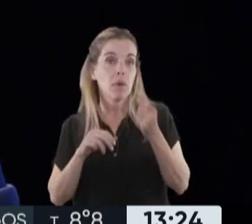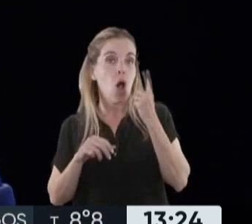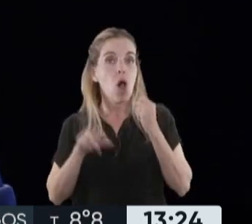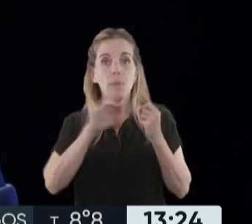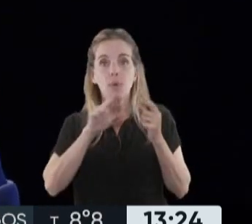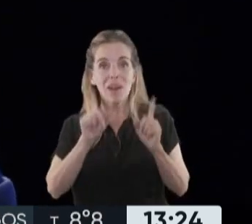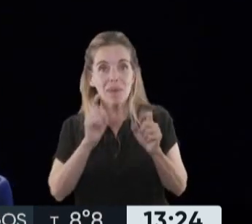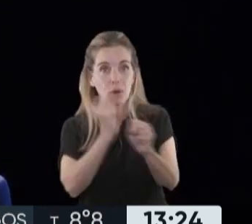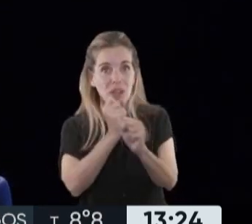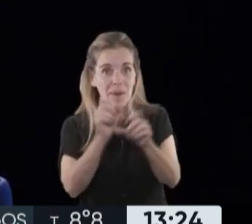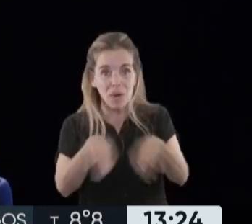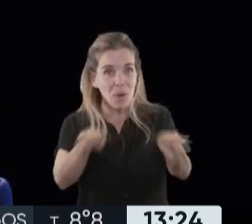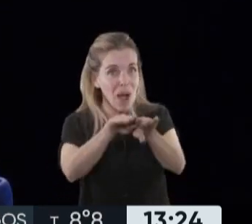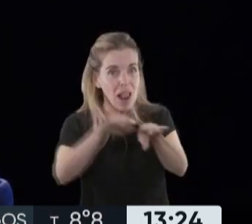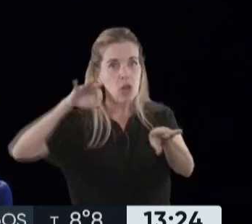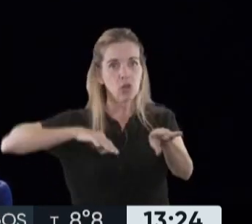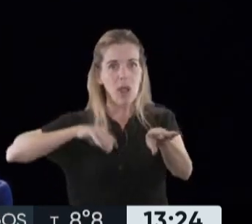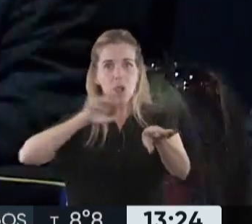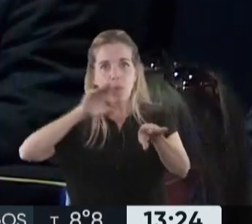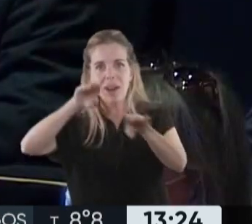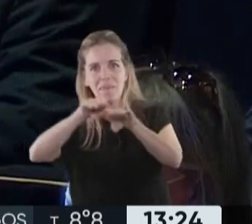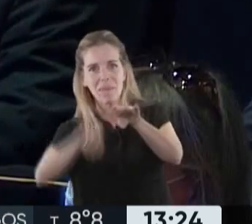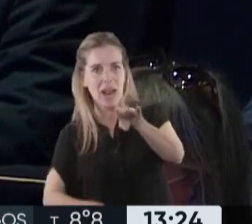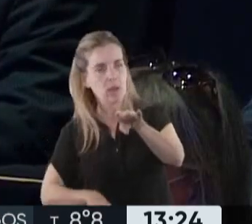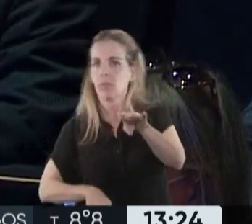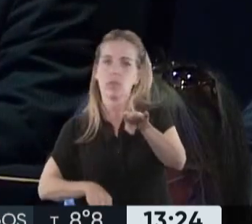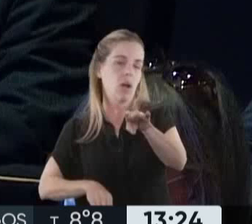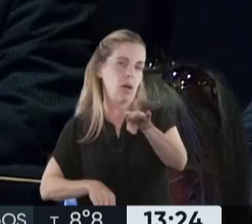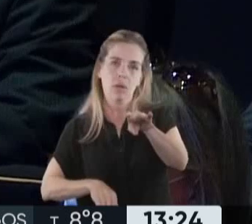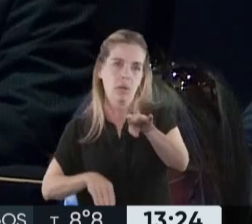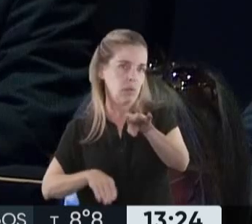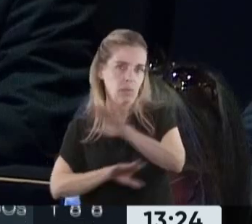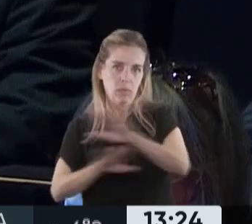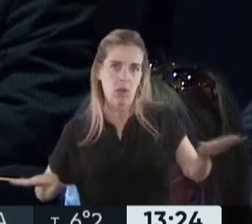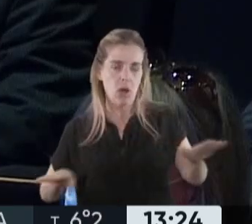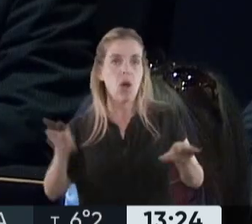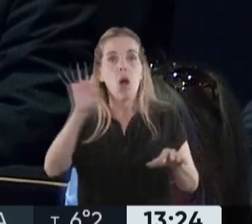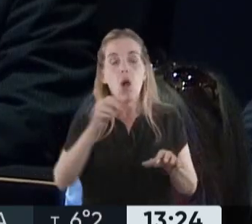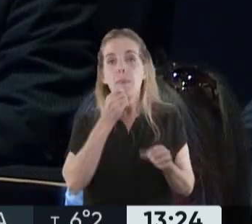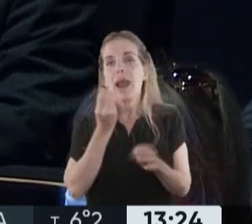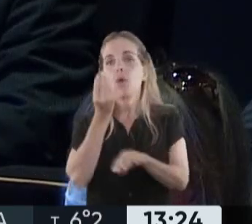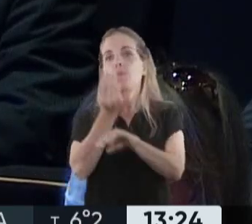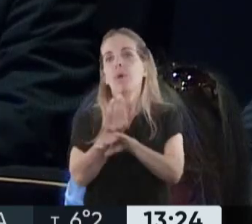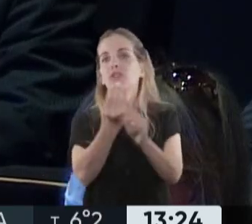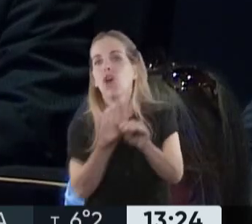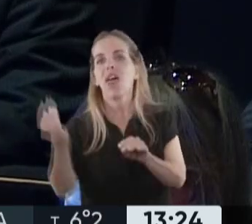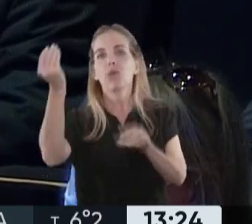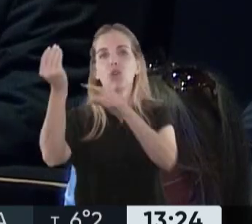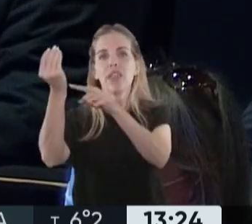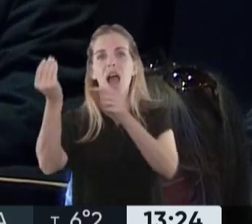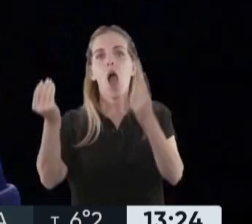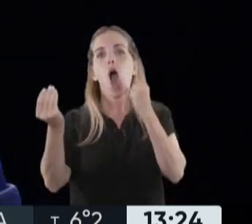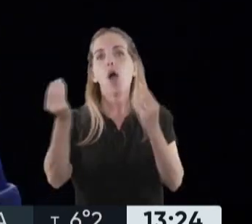gane menos que un hombre. No es posible. Y no es posible que se elija primero un hombre antes que una mujer.